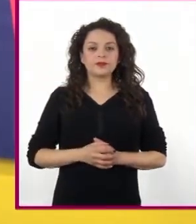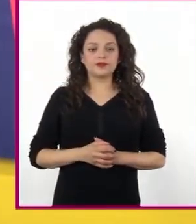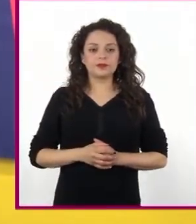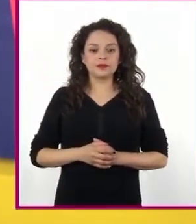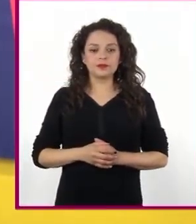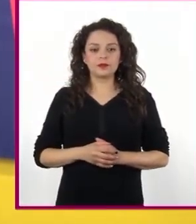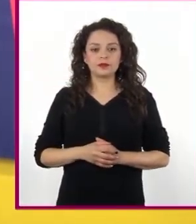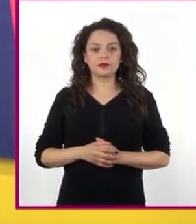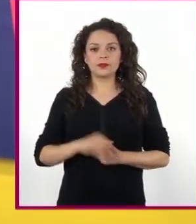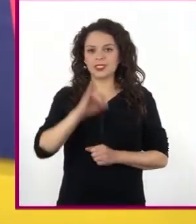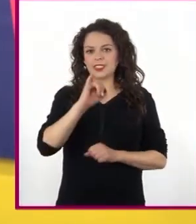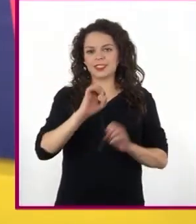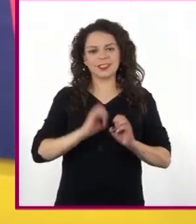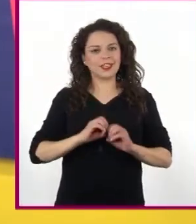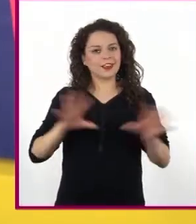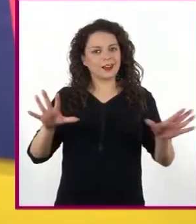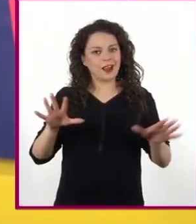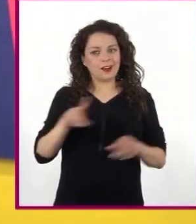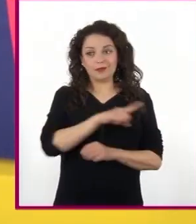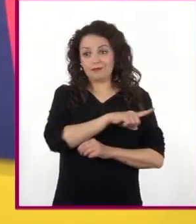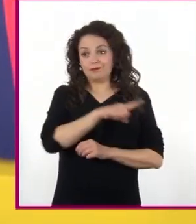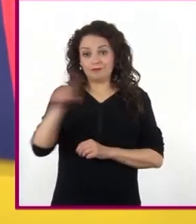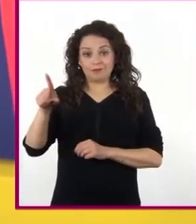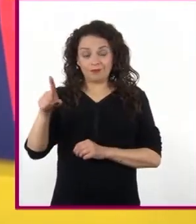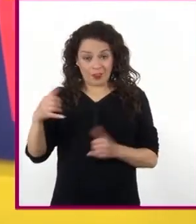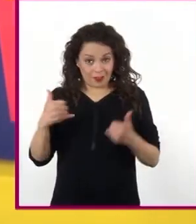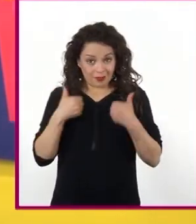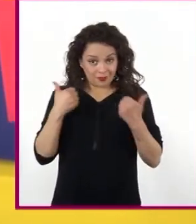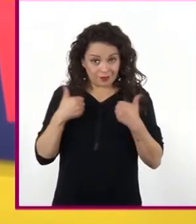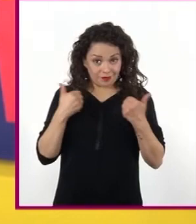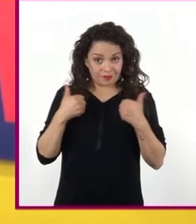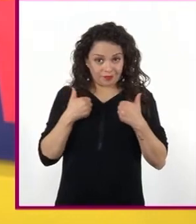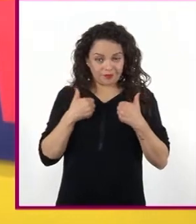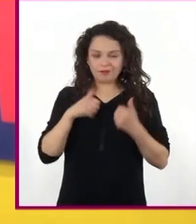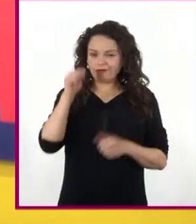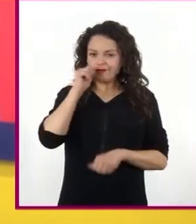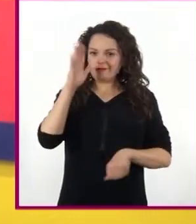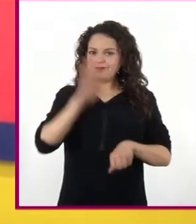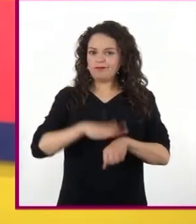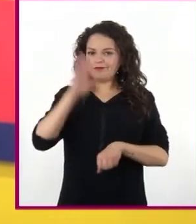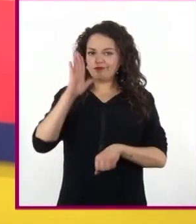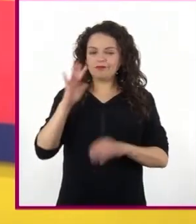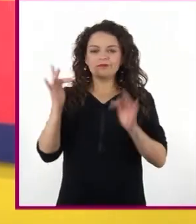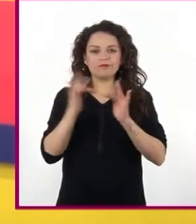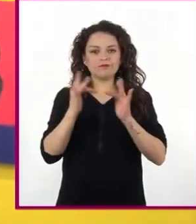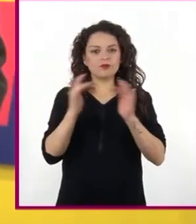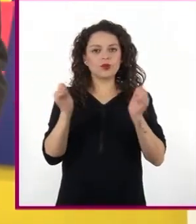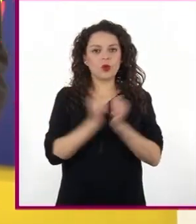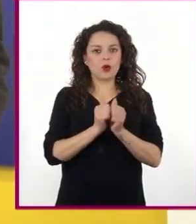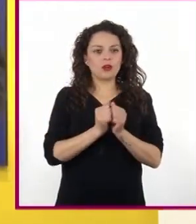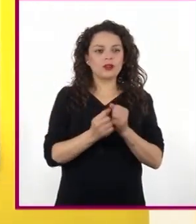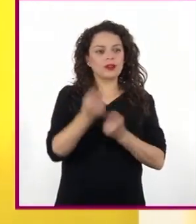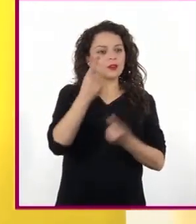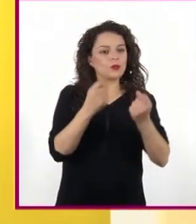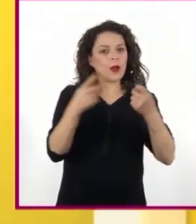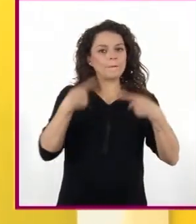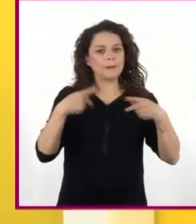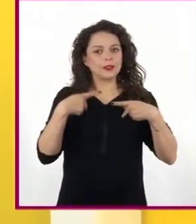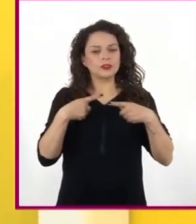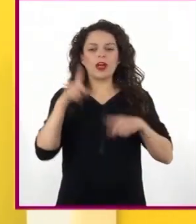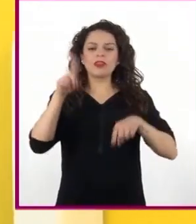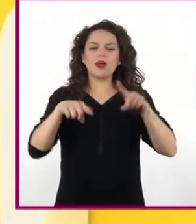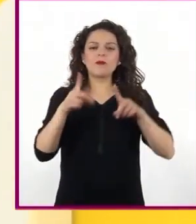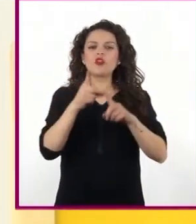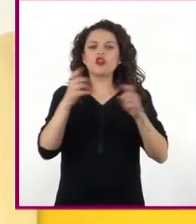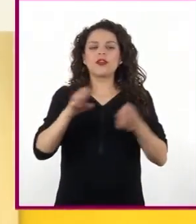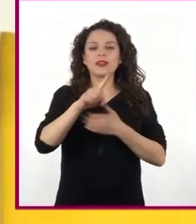Desde luego, ustedes como adolescentes tienden a convivir más con determinadas personas según el espacio en el que se encuentren